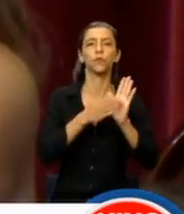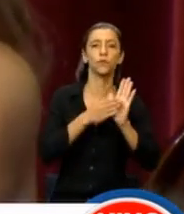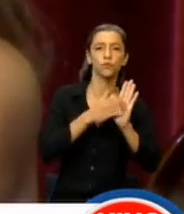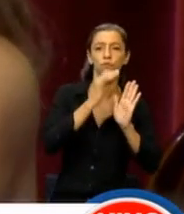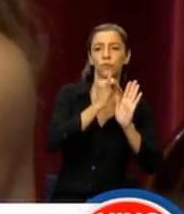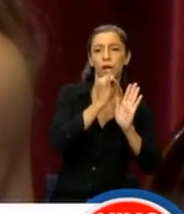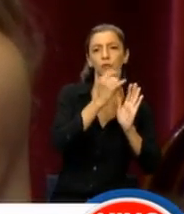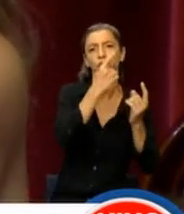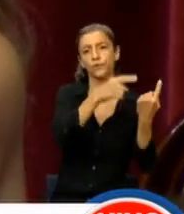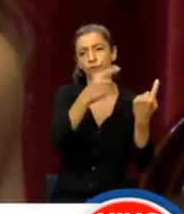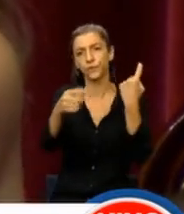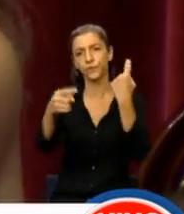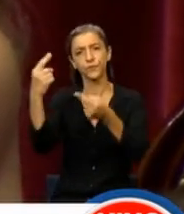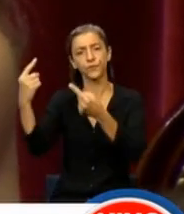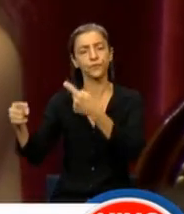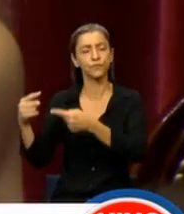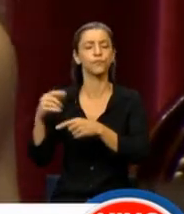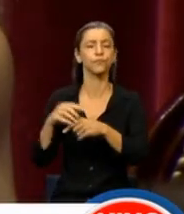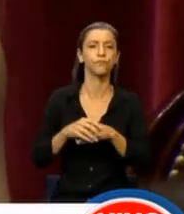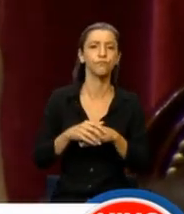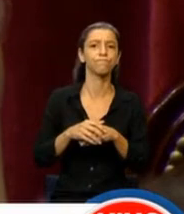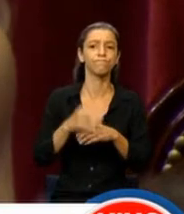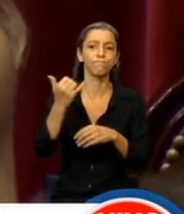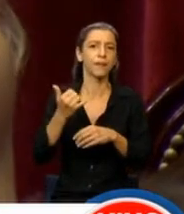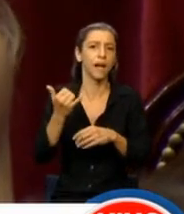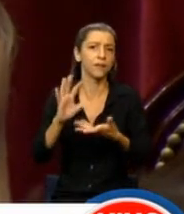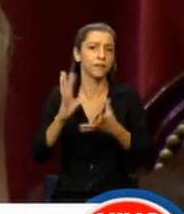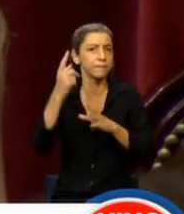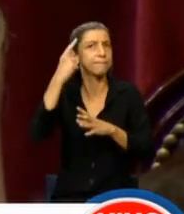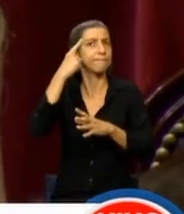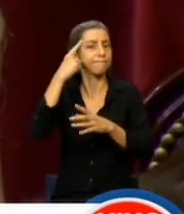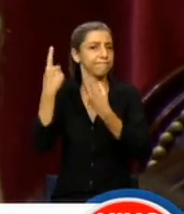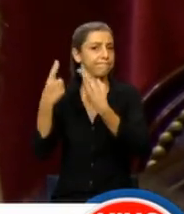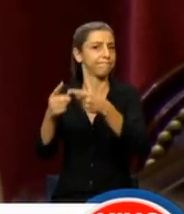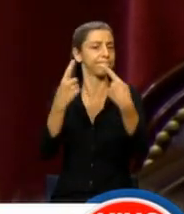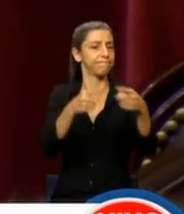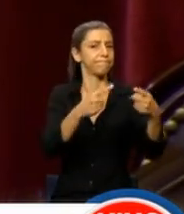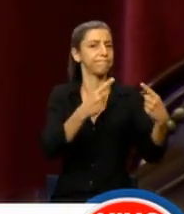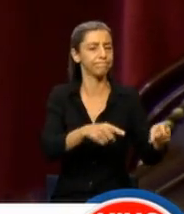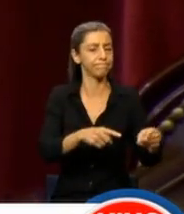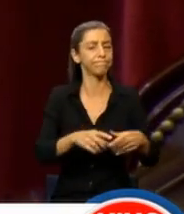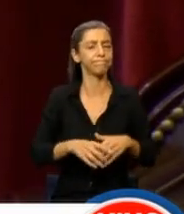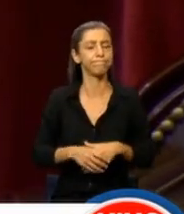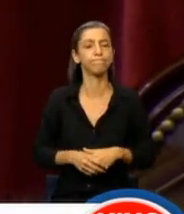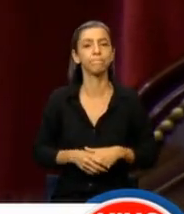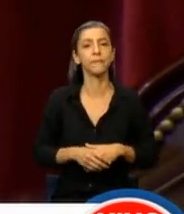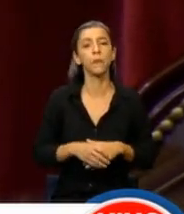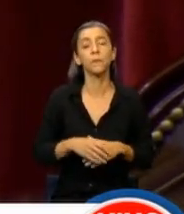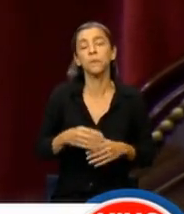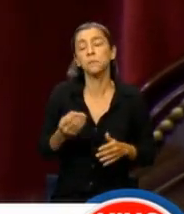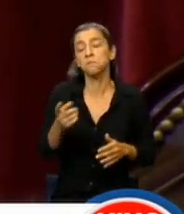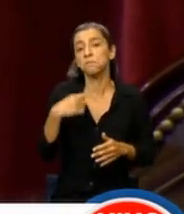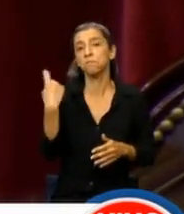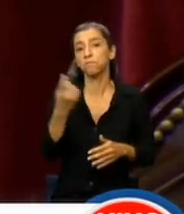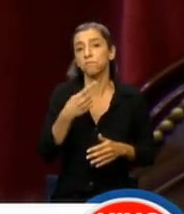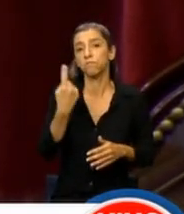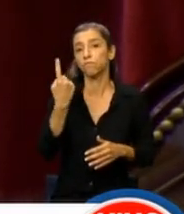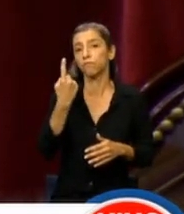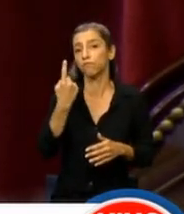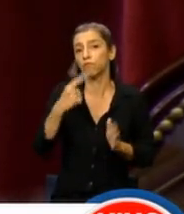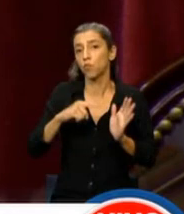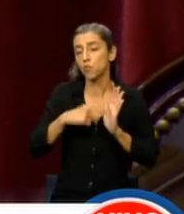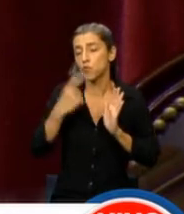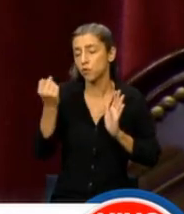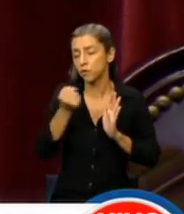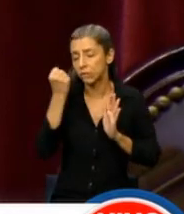vienen, con diferencias y con un punto que sigue siendo central, es